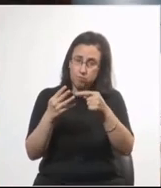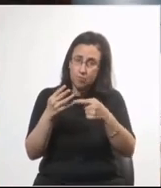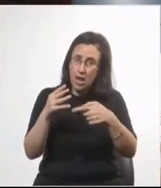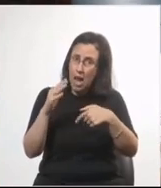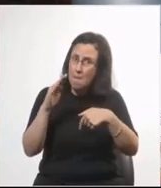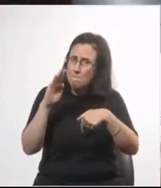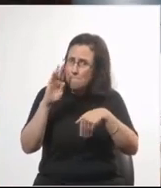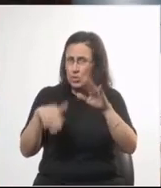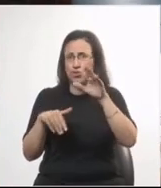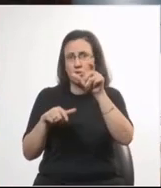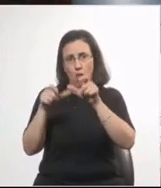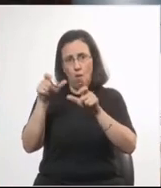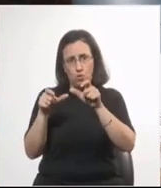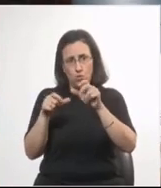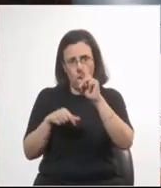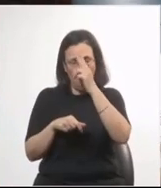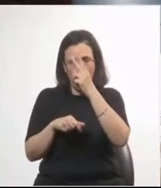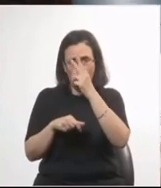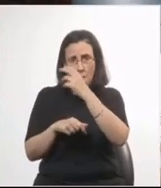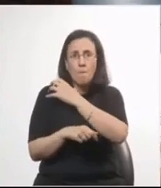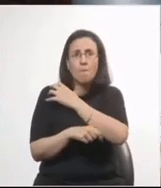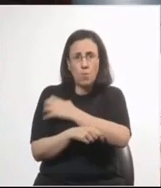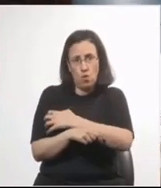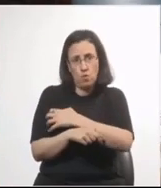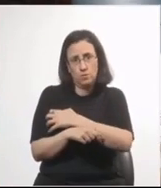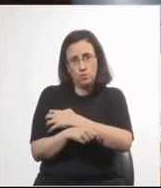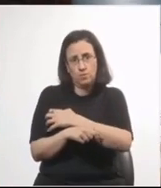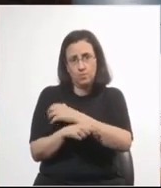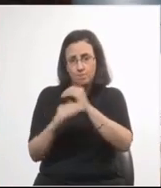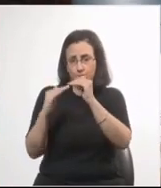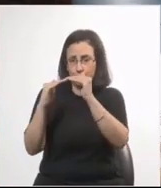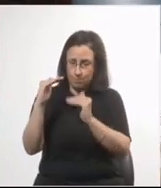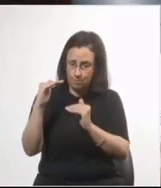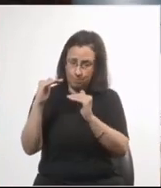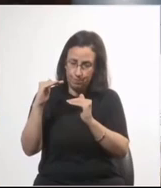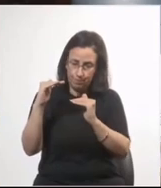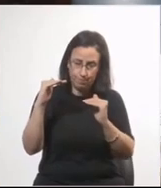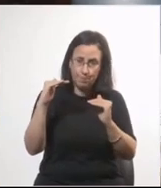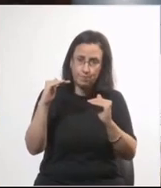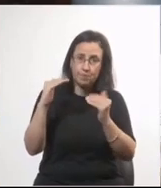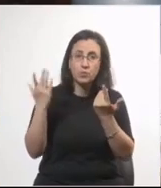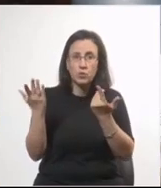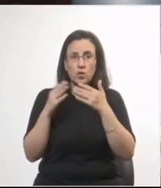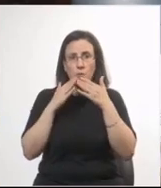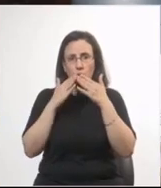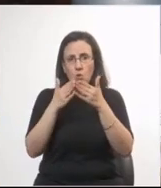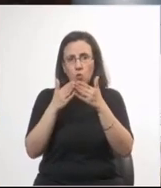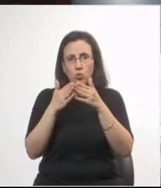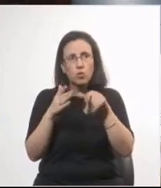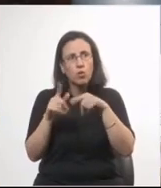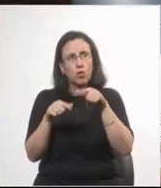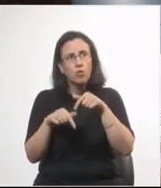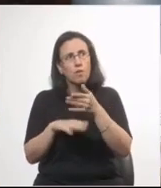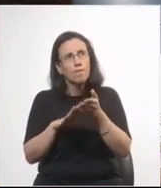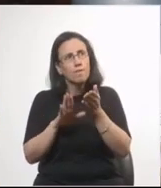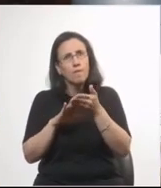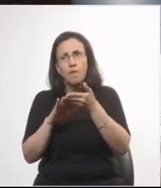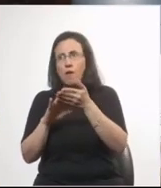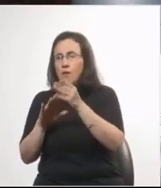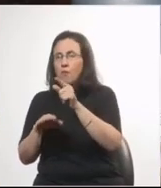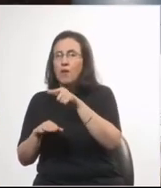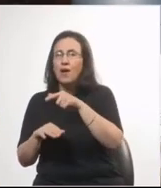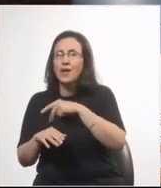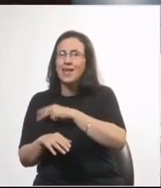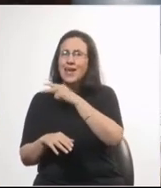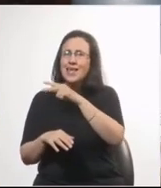mayoría de la población fueron más pobres. Y entonces la pregunta es, ¿A dónde fue ese crecimiento de la riqueza producida en